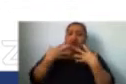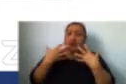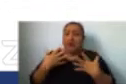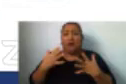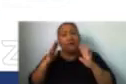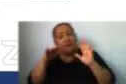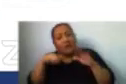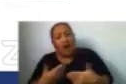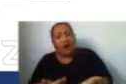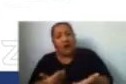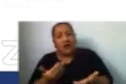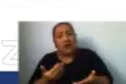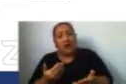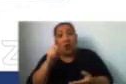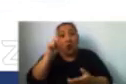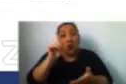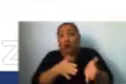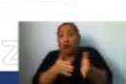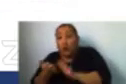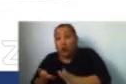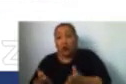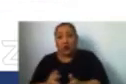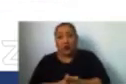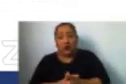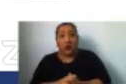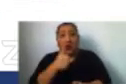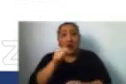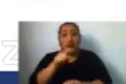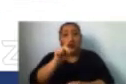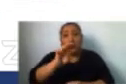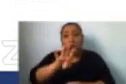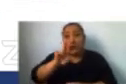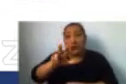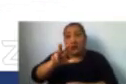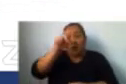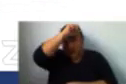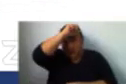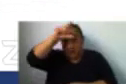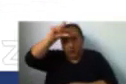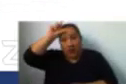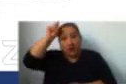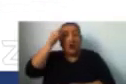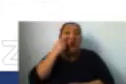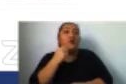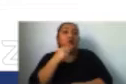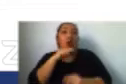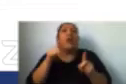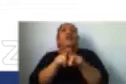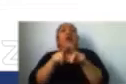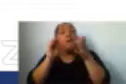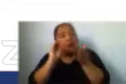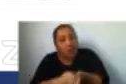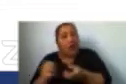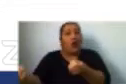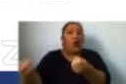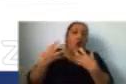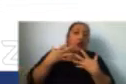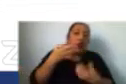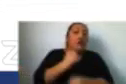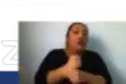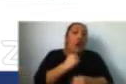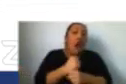lamentablemente uno ha fallecido, y 143 enfermeras y enfermeros contagiados en el ejercicio de sus